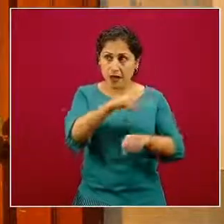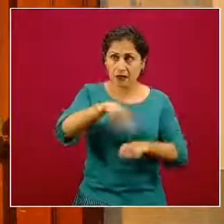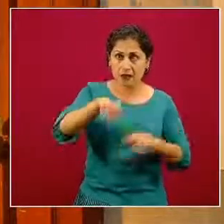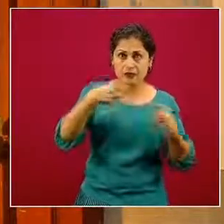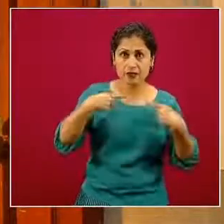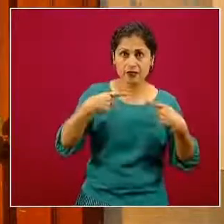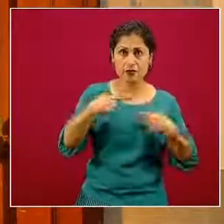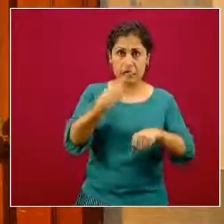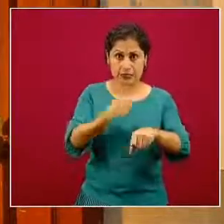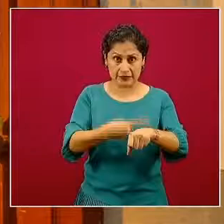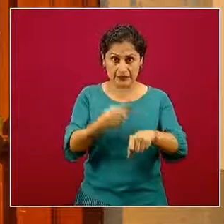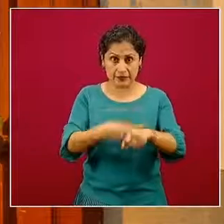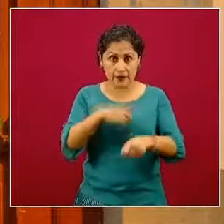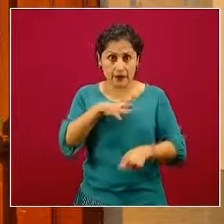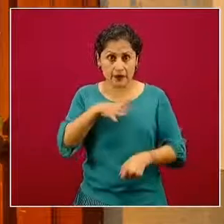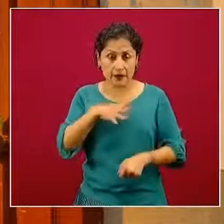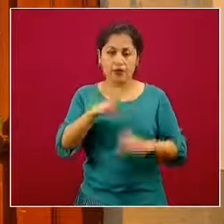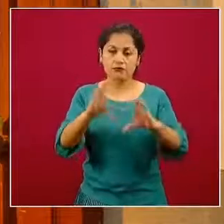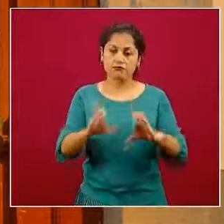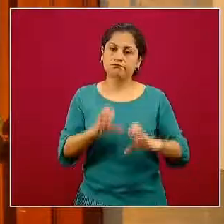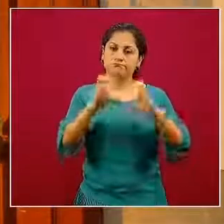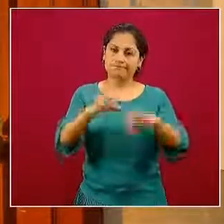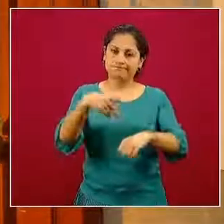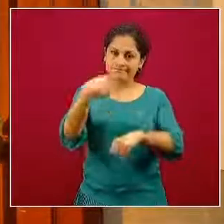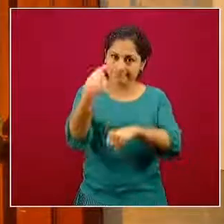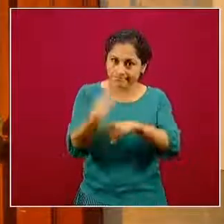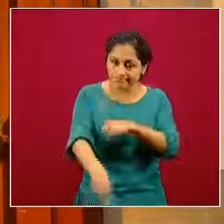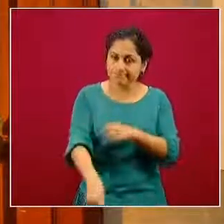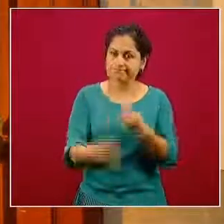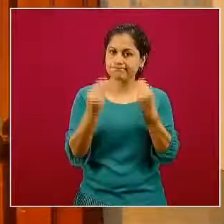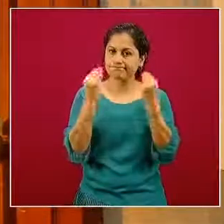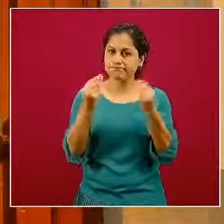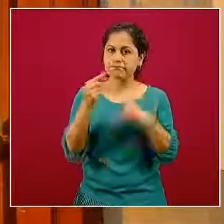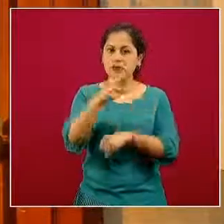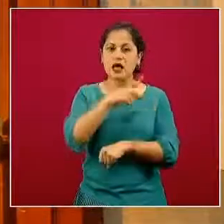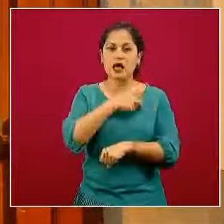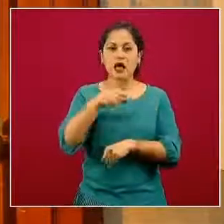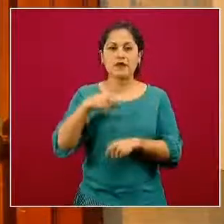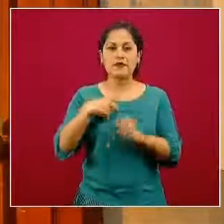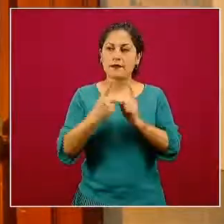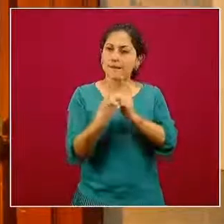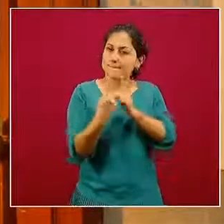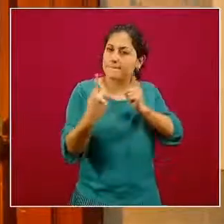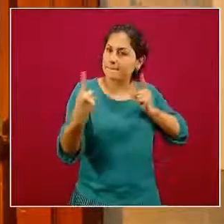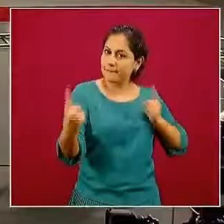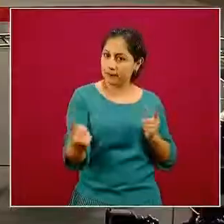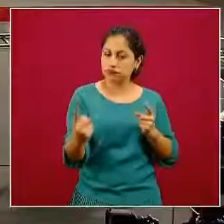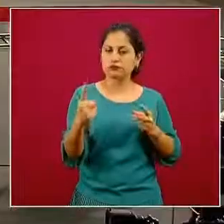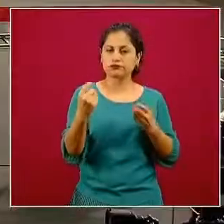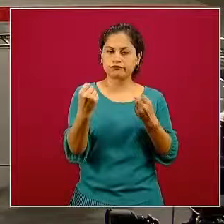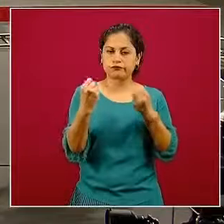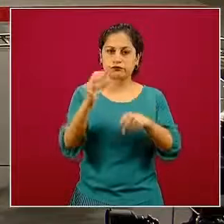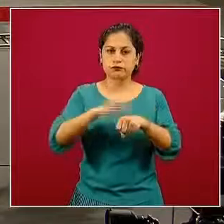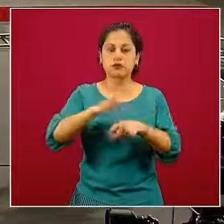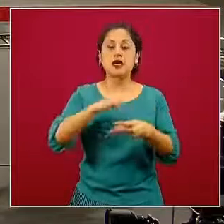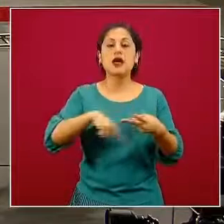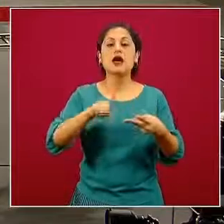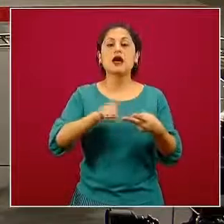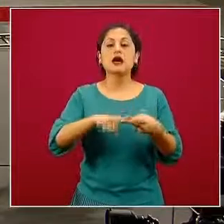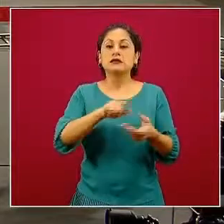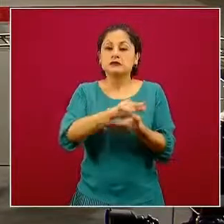un cuidado más estrecho, un distanciamiento social, medidas sanitarias para evitar complicaciones y